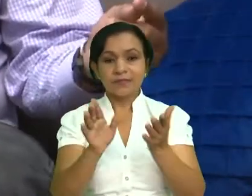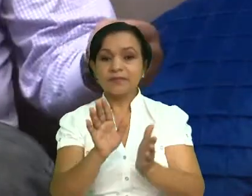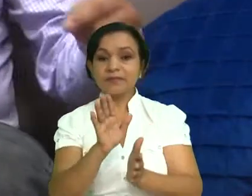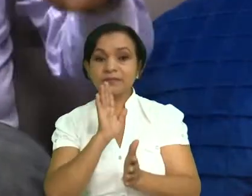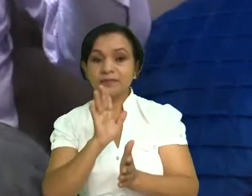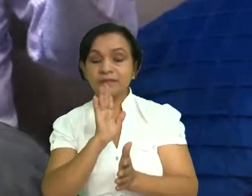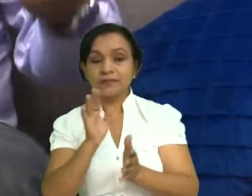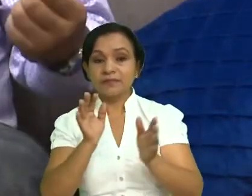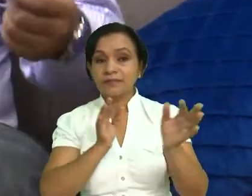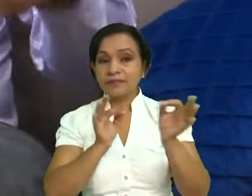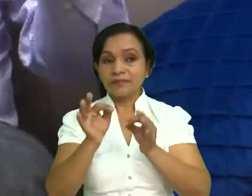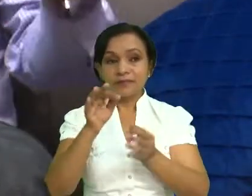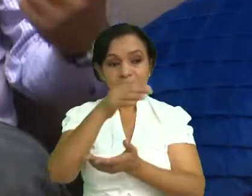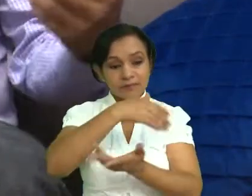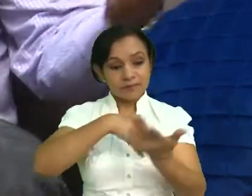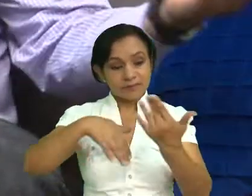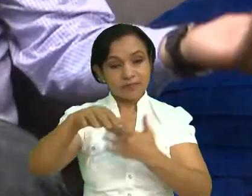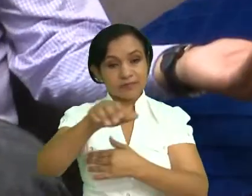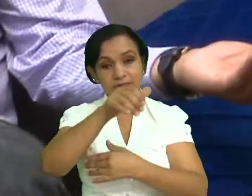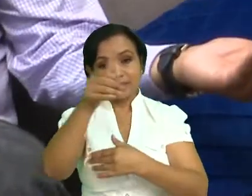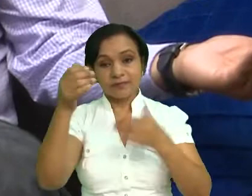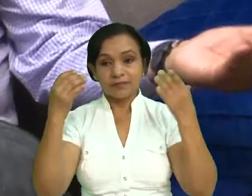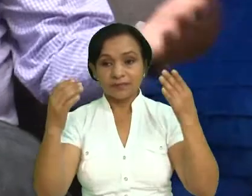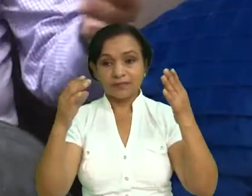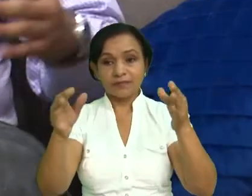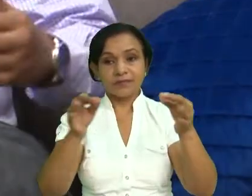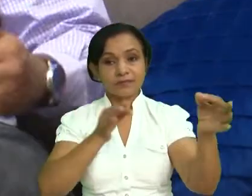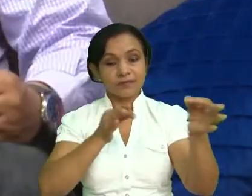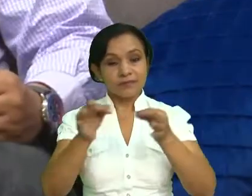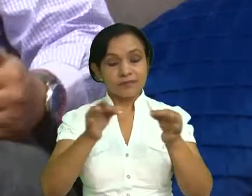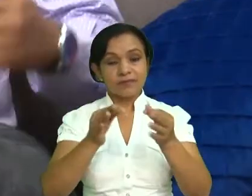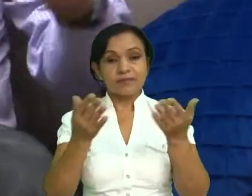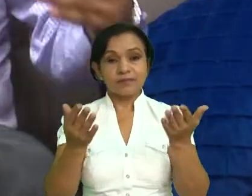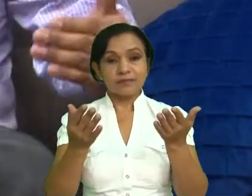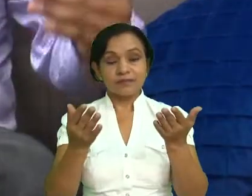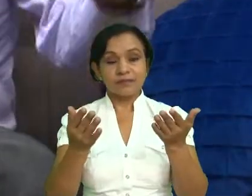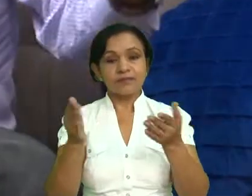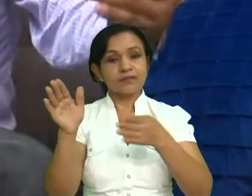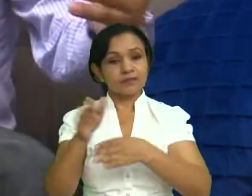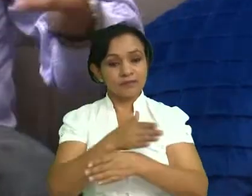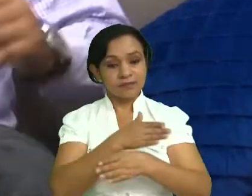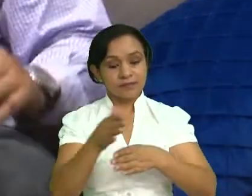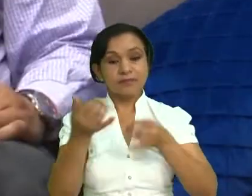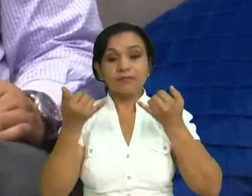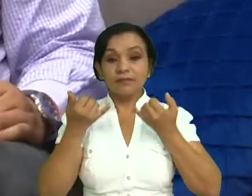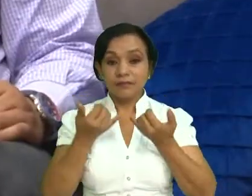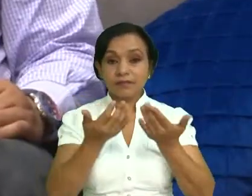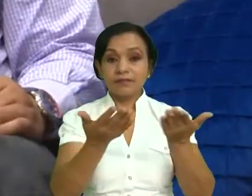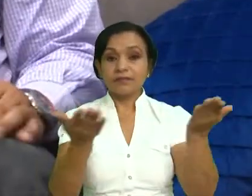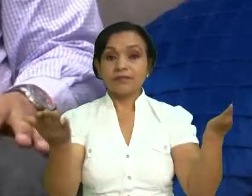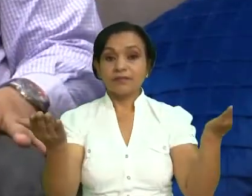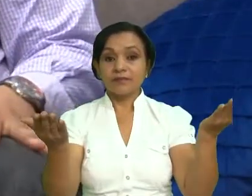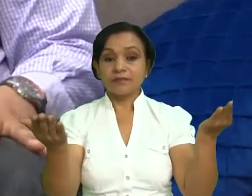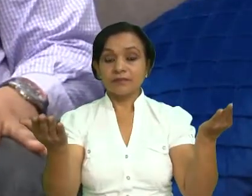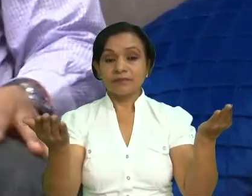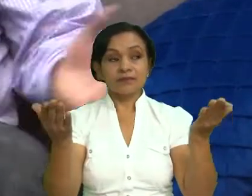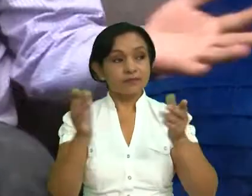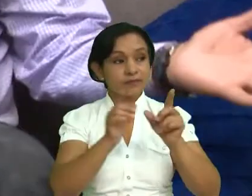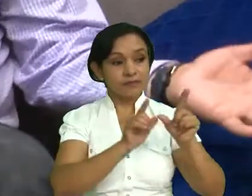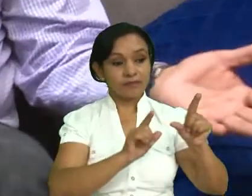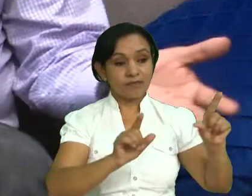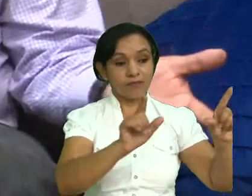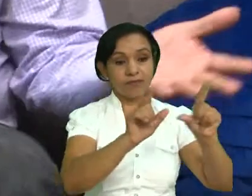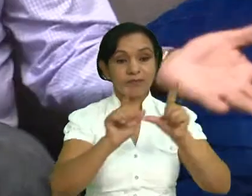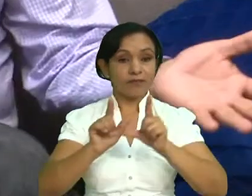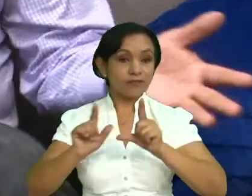conversando porque involucran otros procesos. Usted lo mencionaba, es una suerte de multiplicación de la información a través de estos lugares, los centros